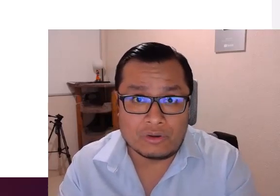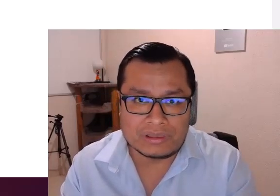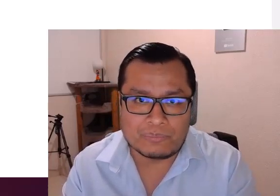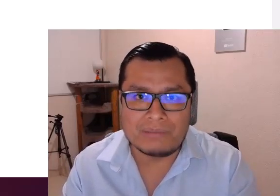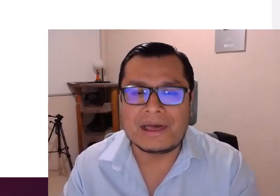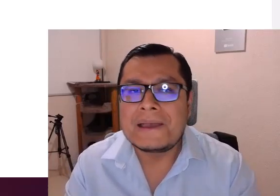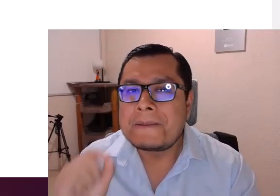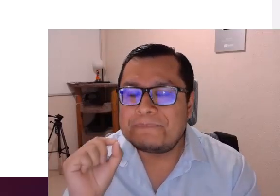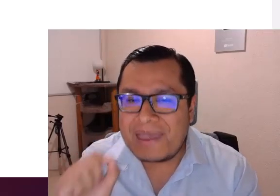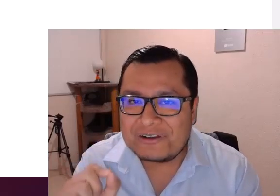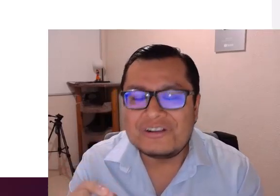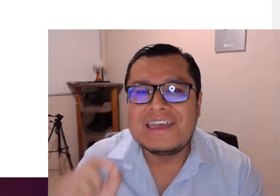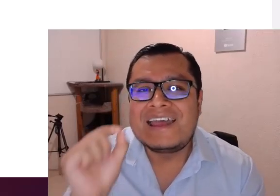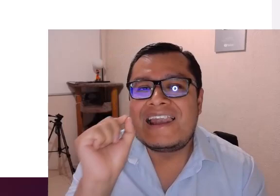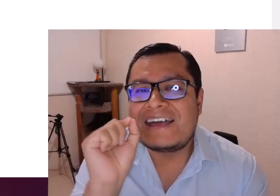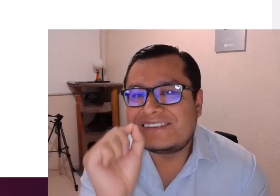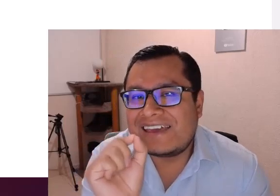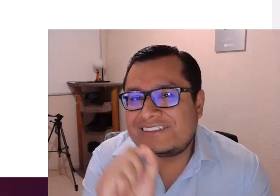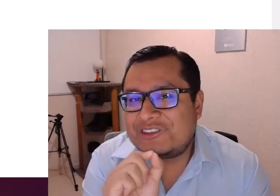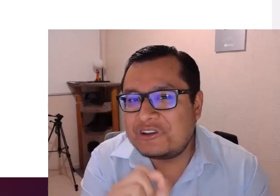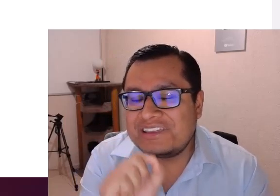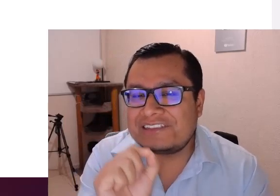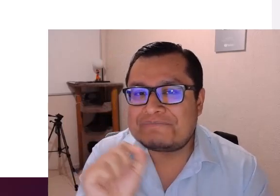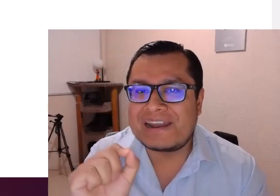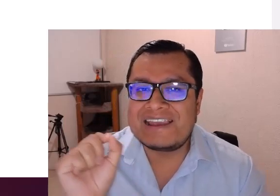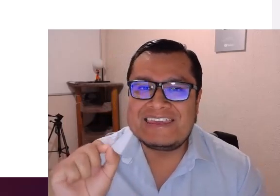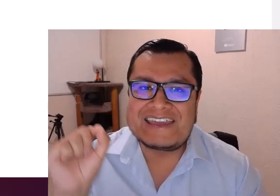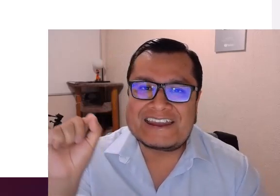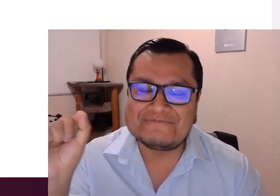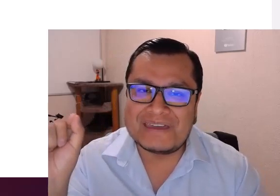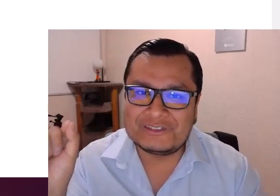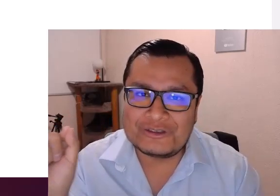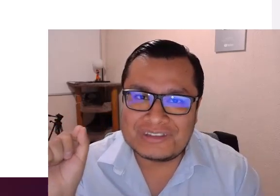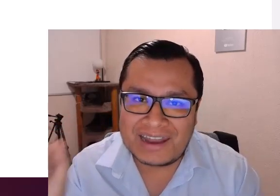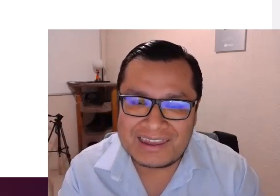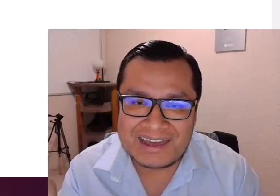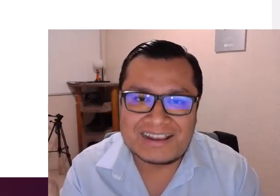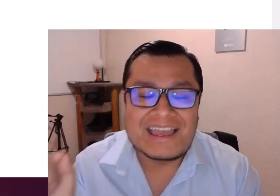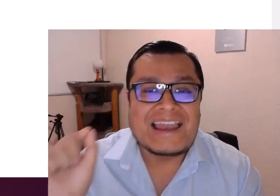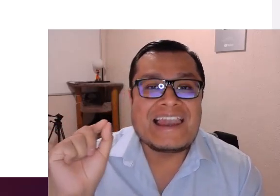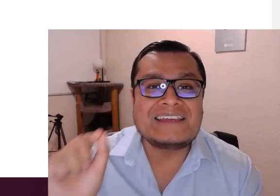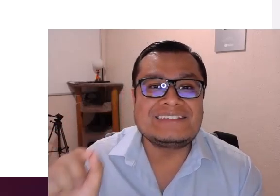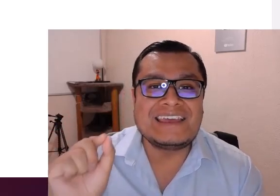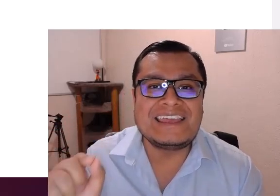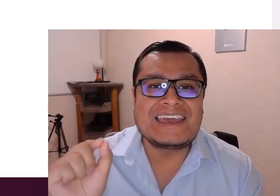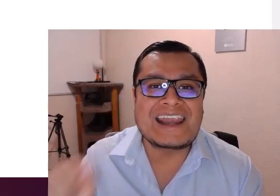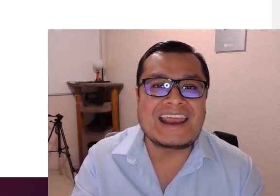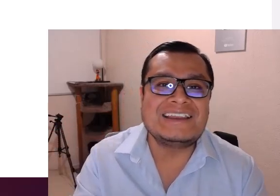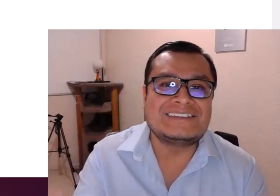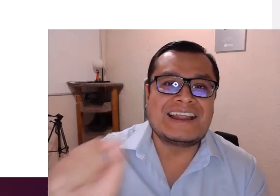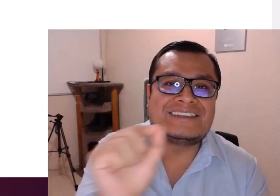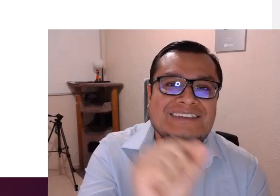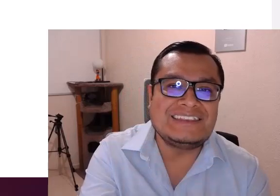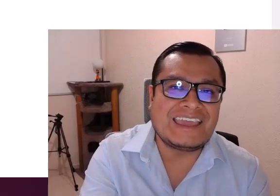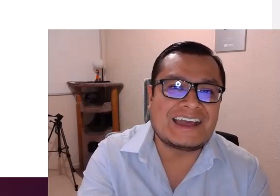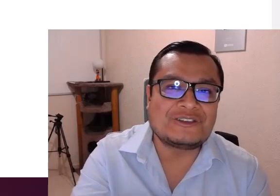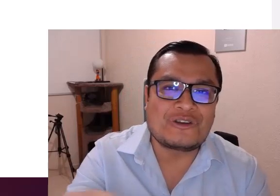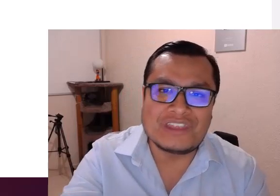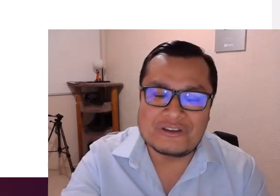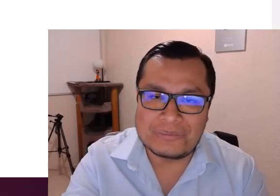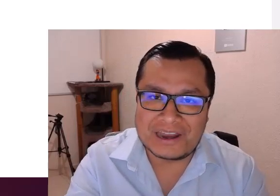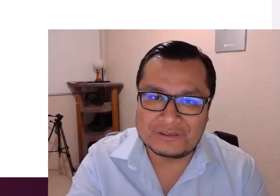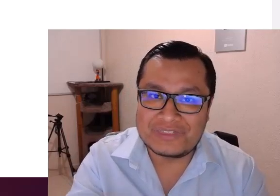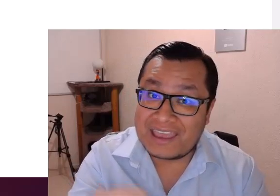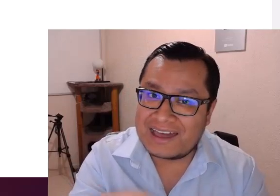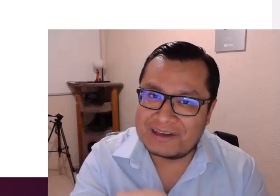gobernador de Puebla pero las gestiones para el incremento salarial las tiene que realizar el sindicato